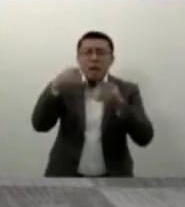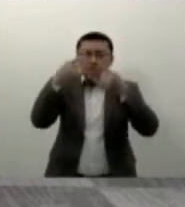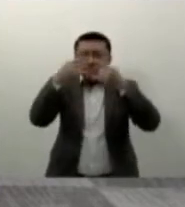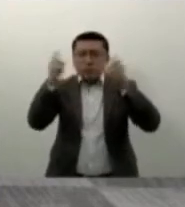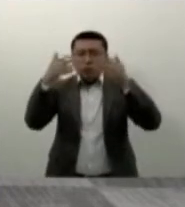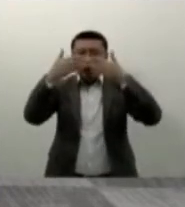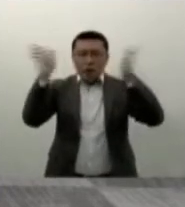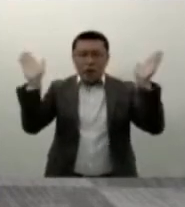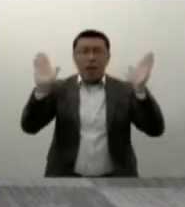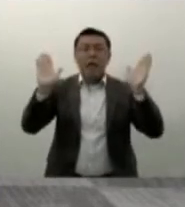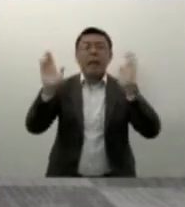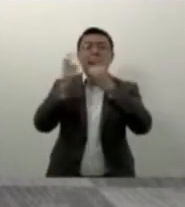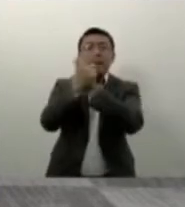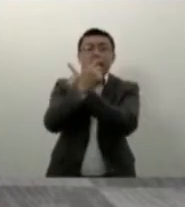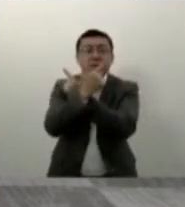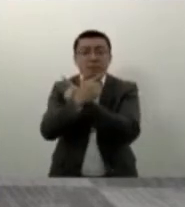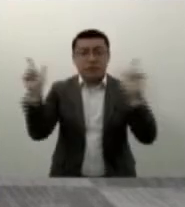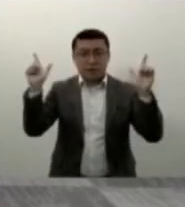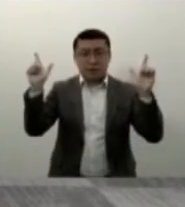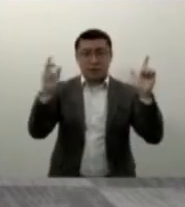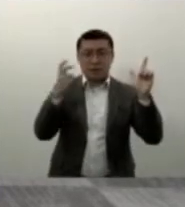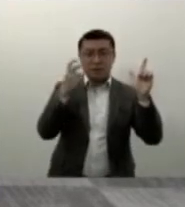tipo de fundamentalismo.